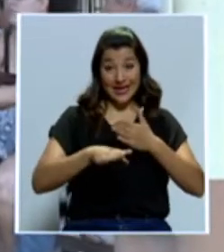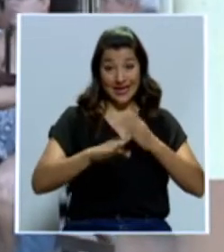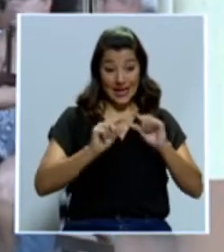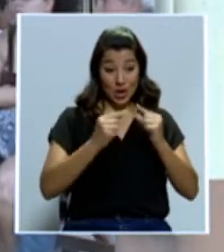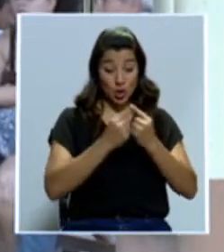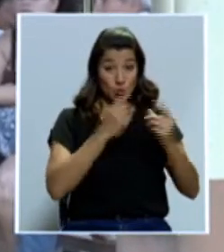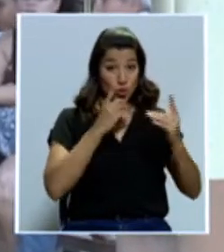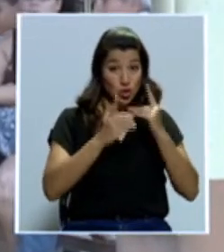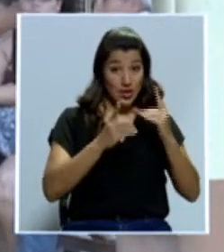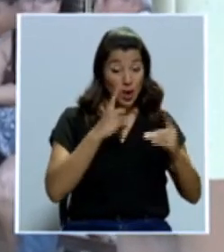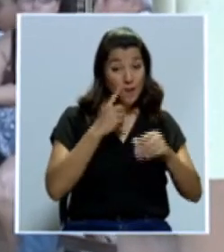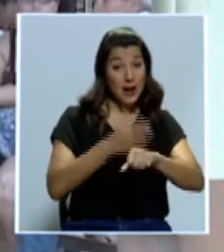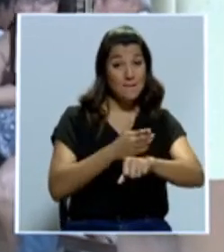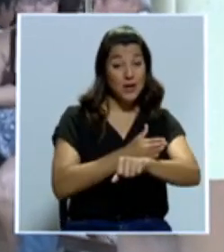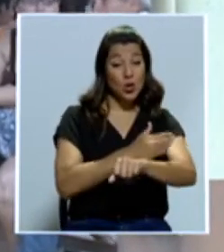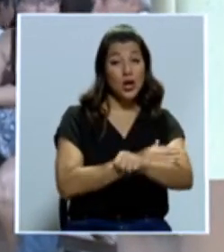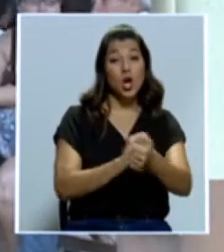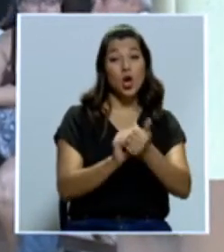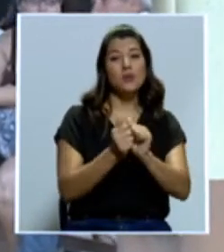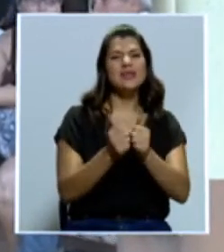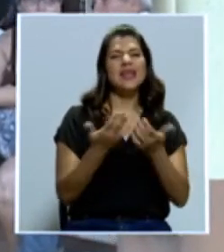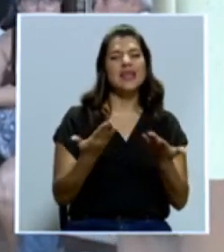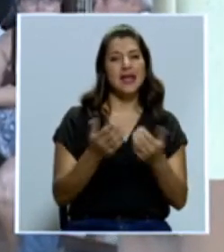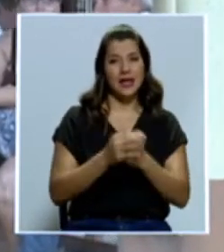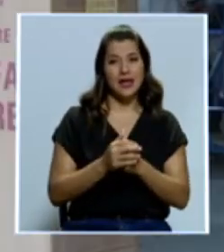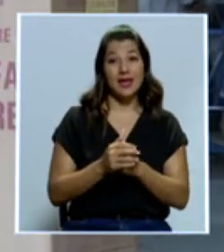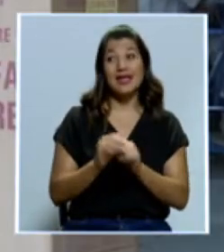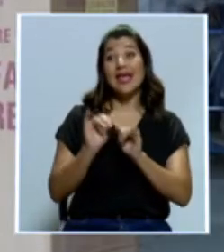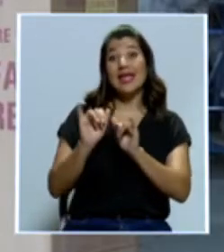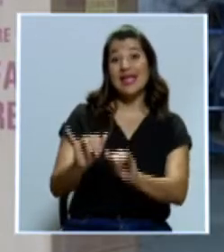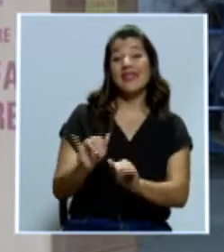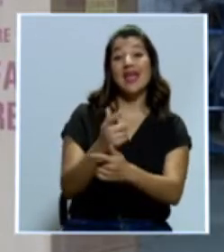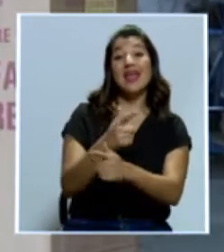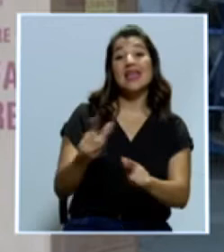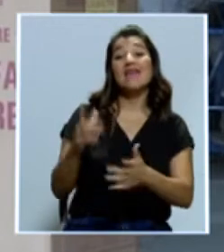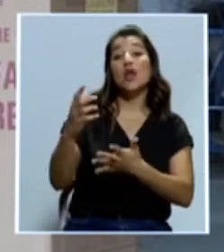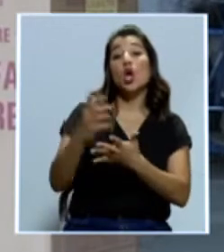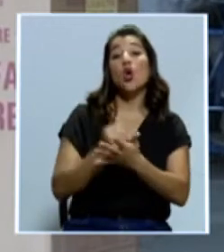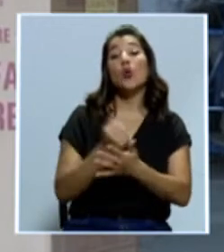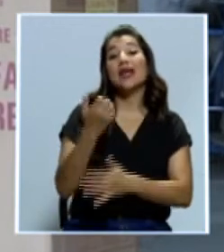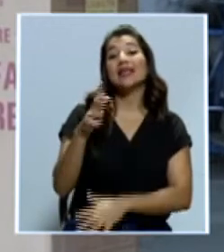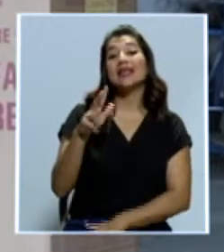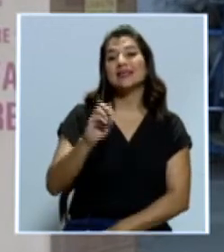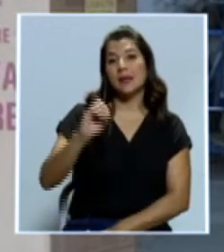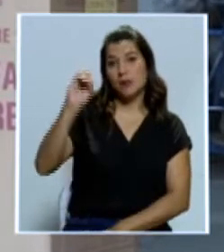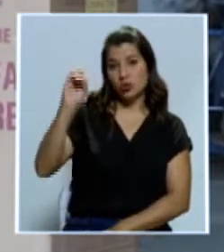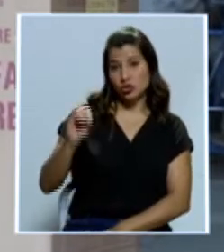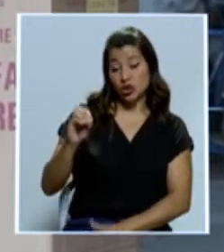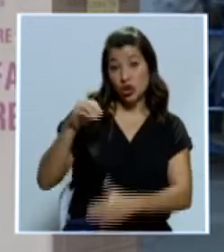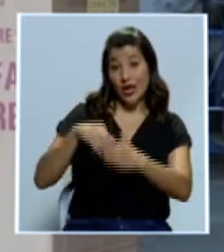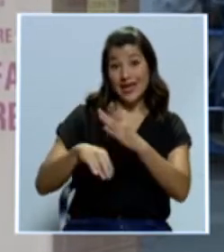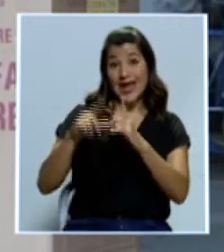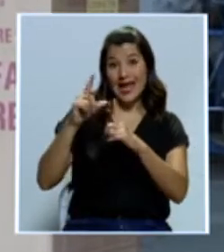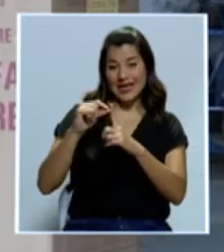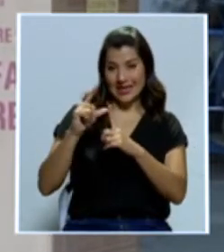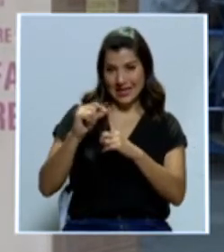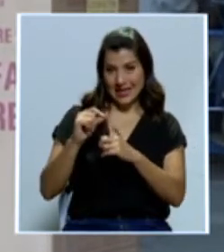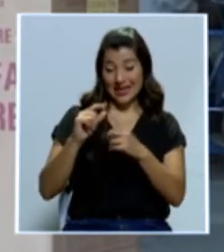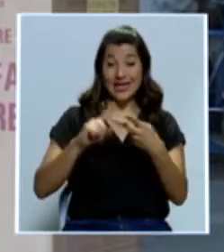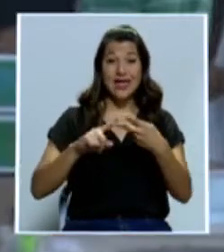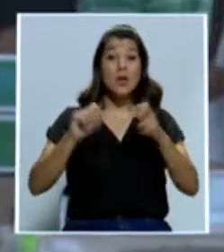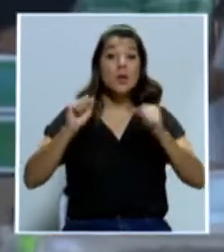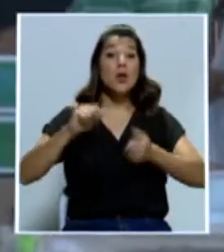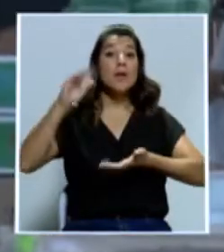la competitividad del depósito es la exoneración tributaria del 13% del impuesto de venta en los alquileres de los locales y rebajar en